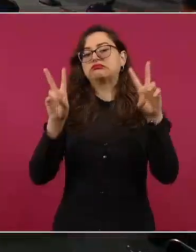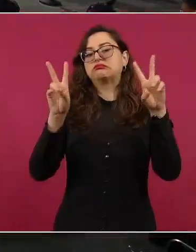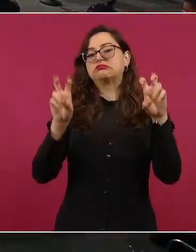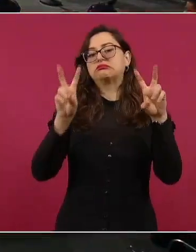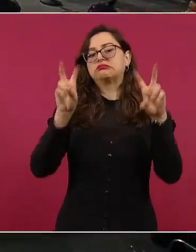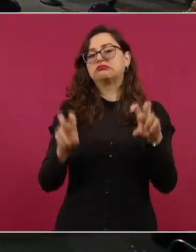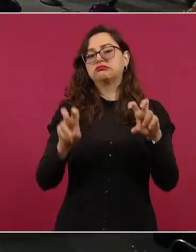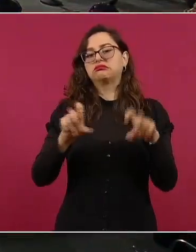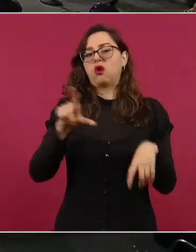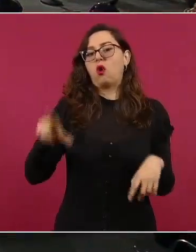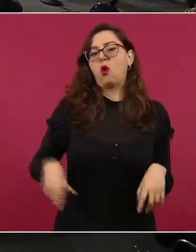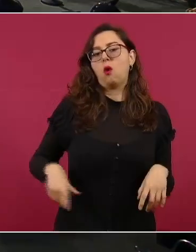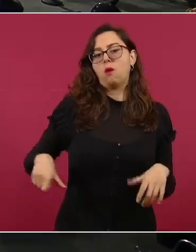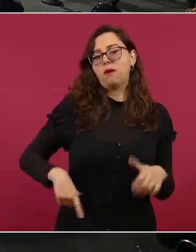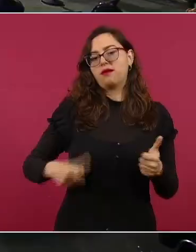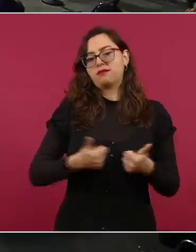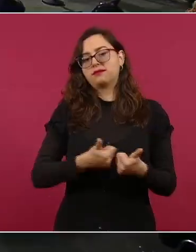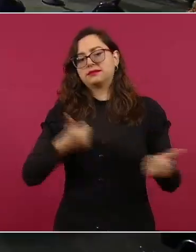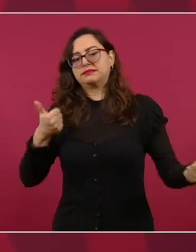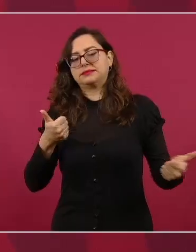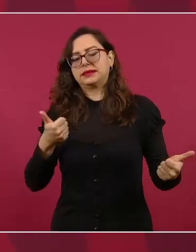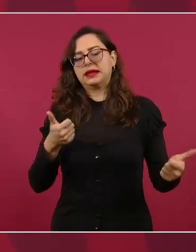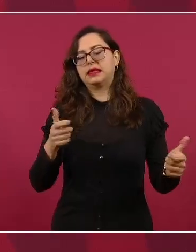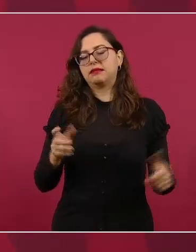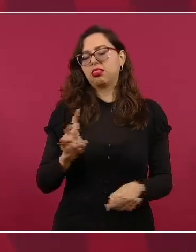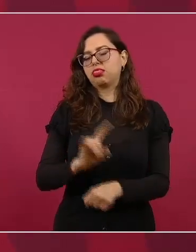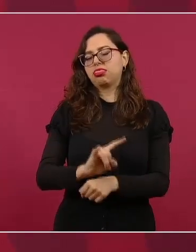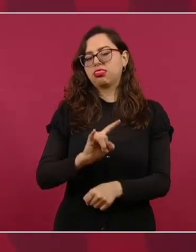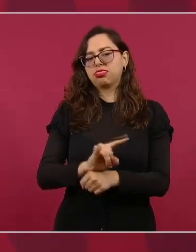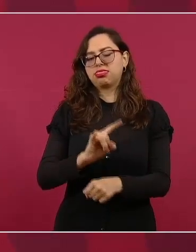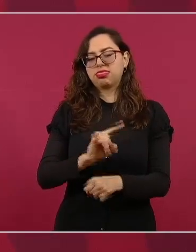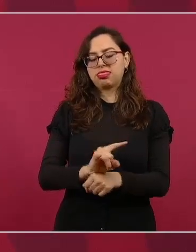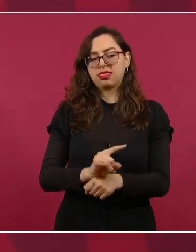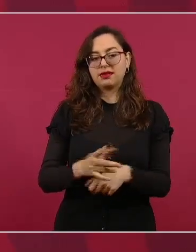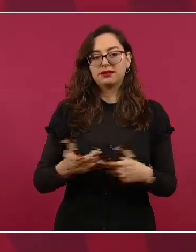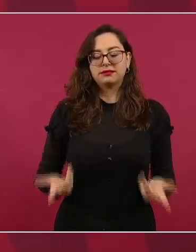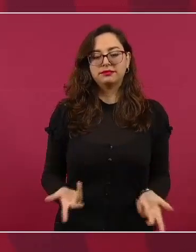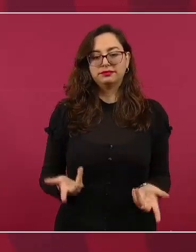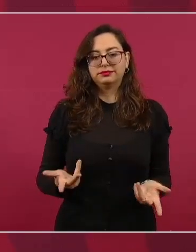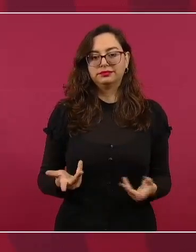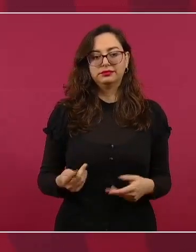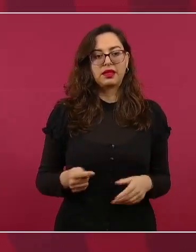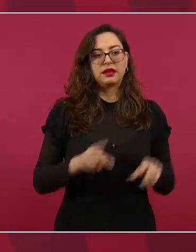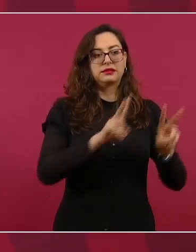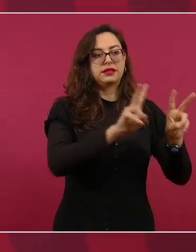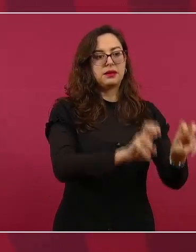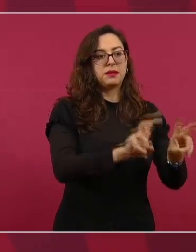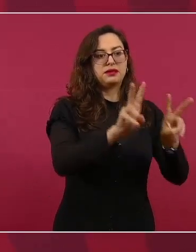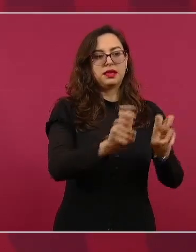autónomos de la sociedad civil para todos,